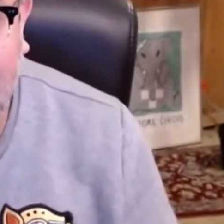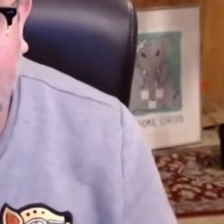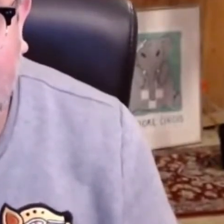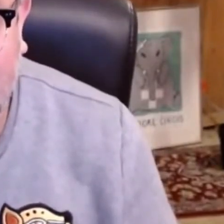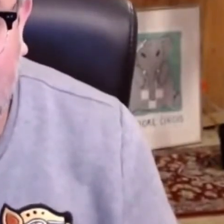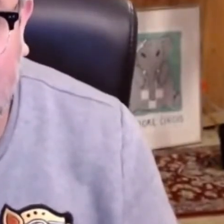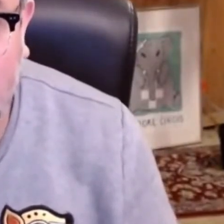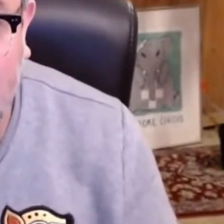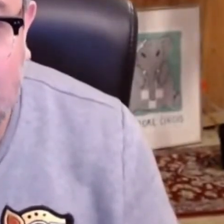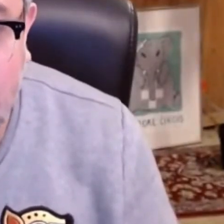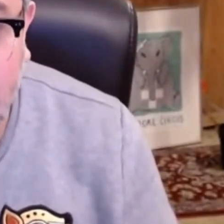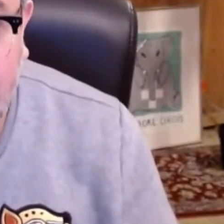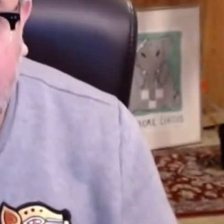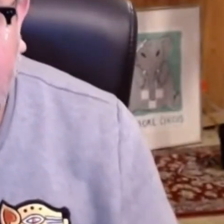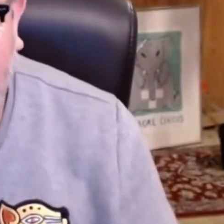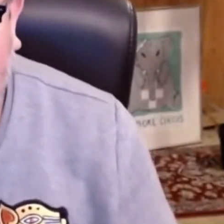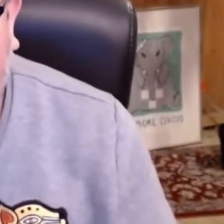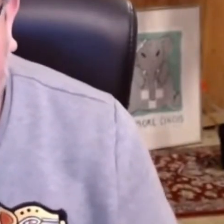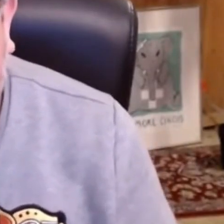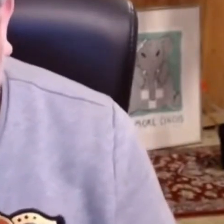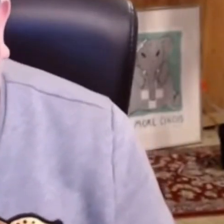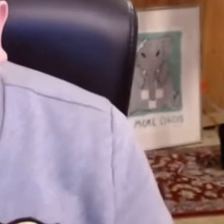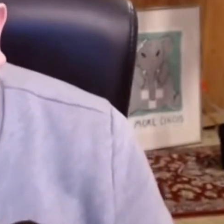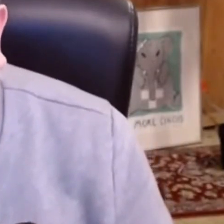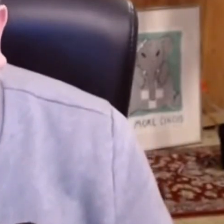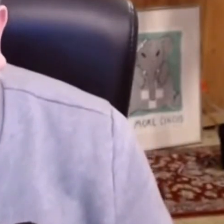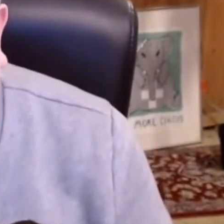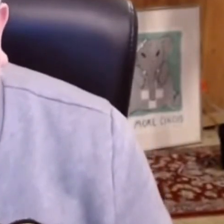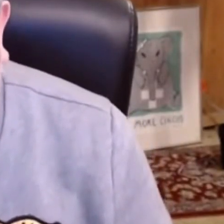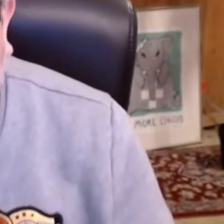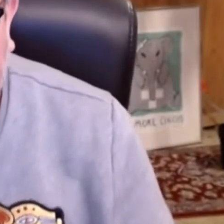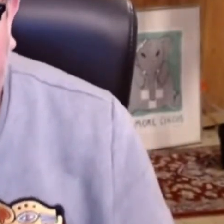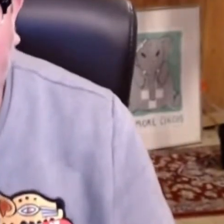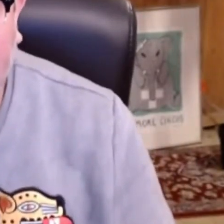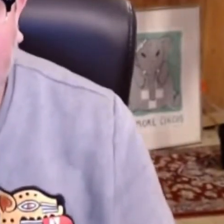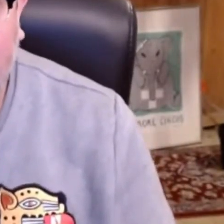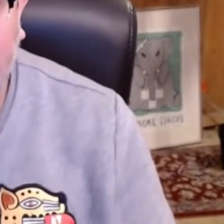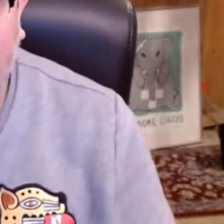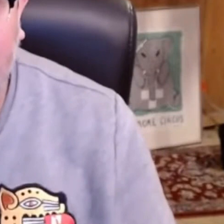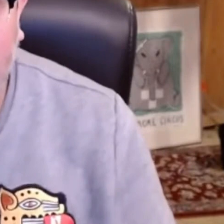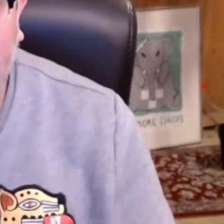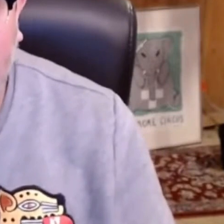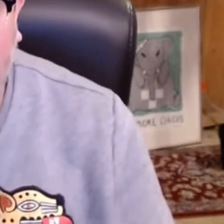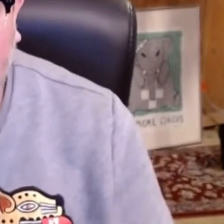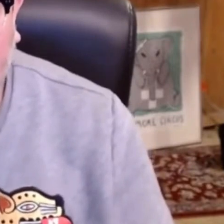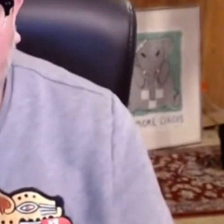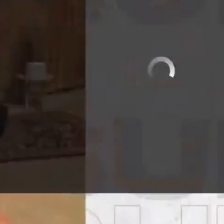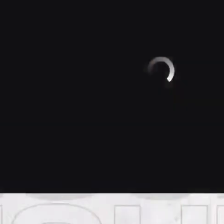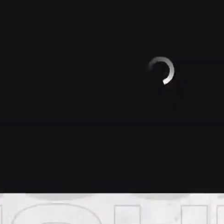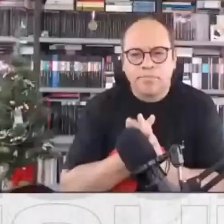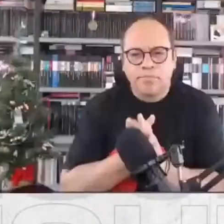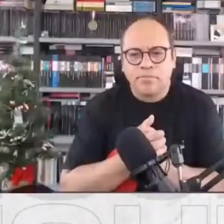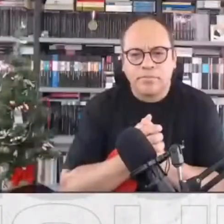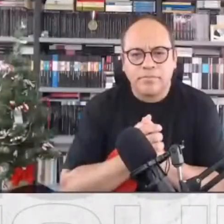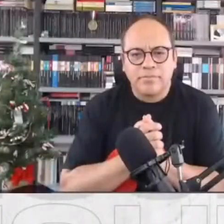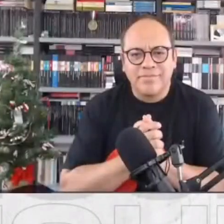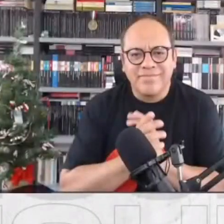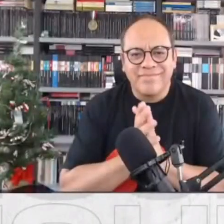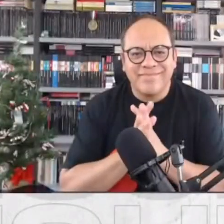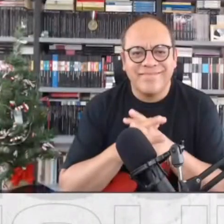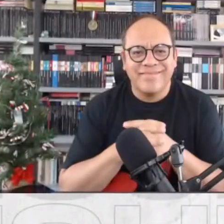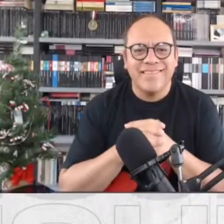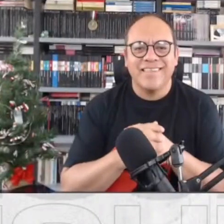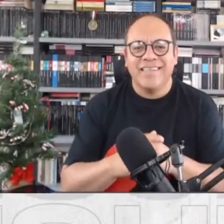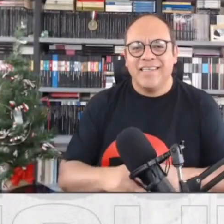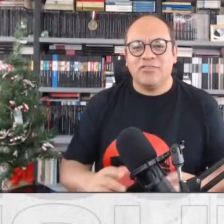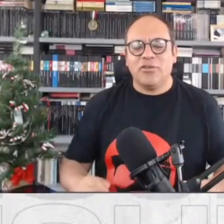saludar a mi queridísimo amigo, al queridísimo escritor y periodista Ricardo Sevilla, a quien le mando un abrazo muy navideño. ¿Cómo estás, Ricardo?